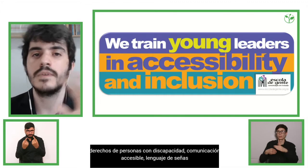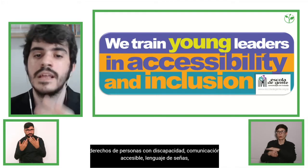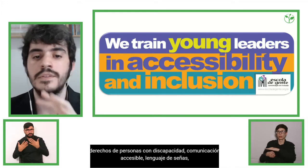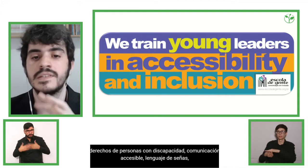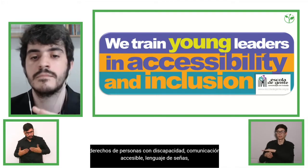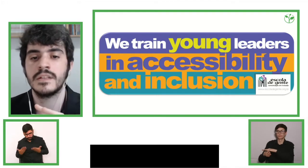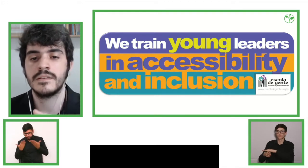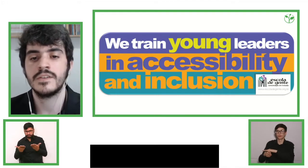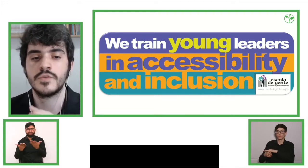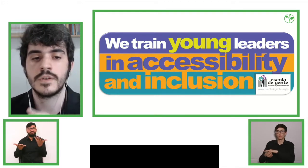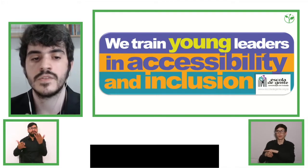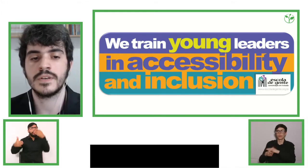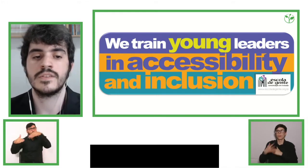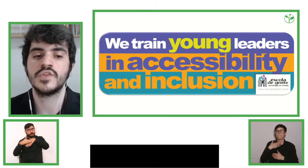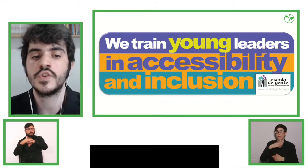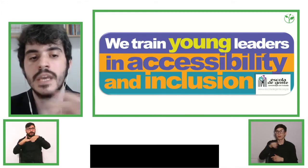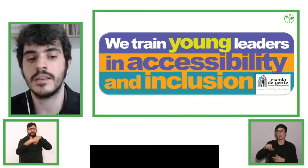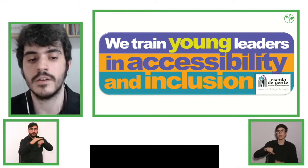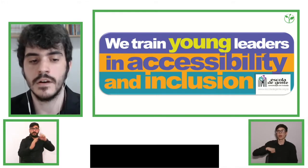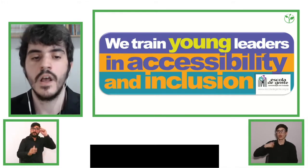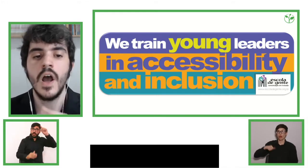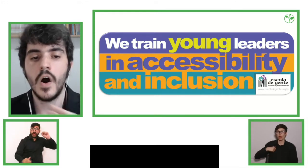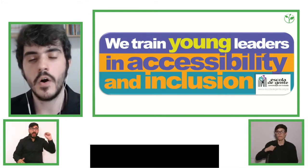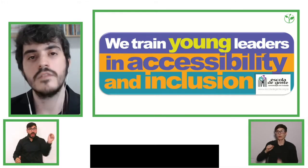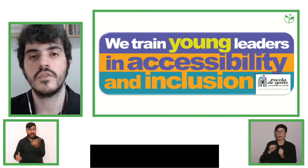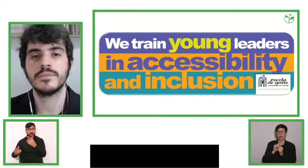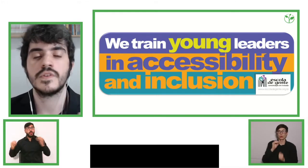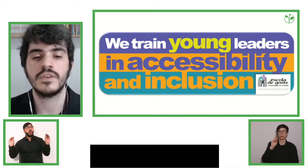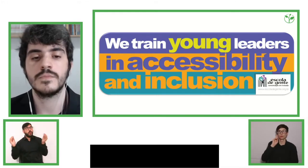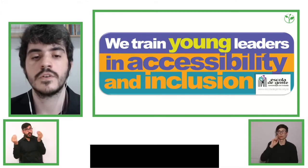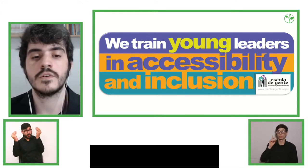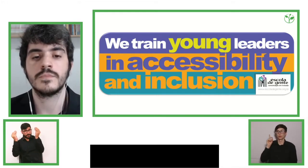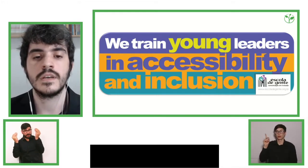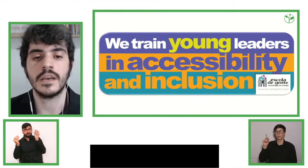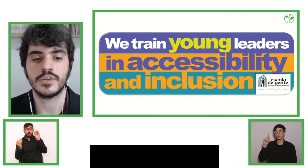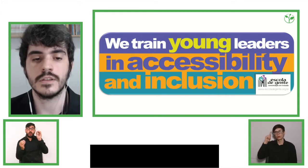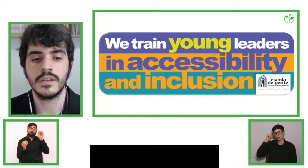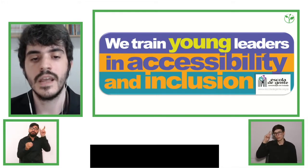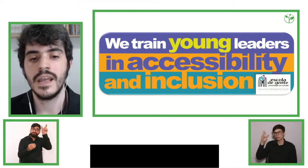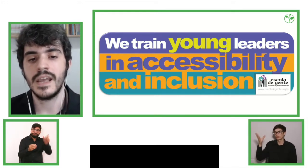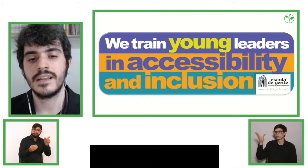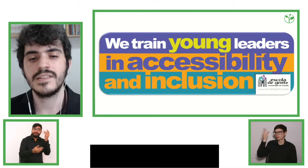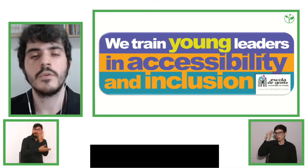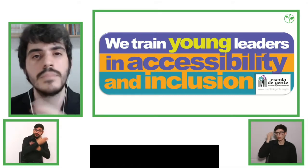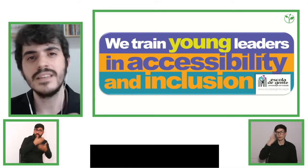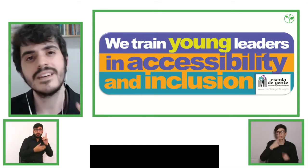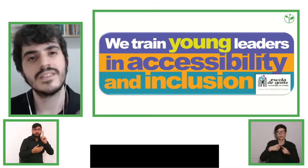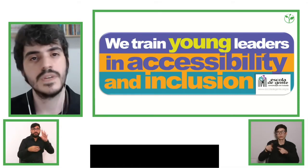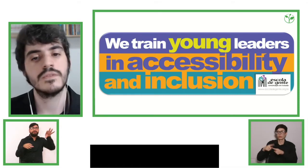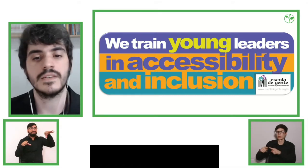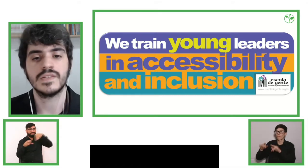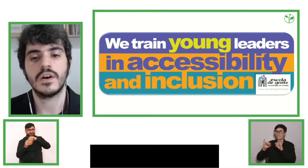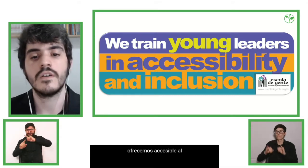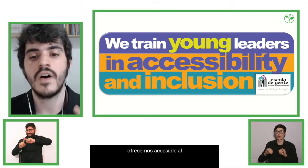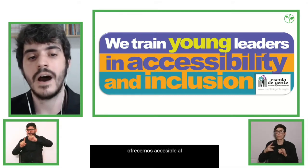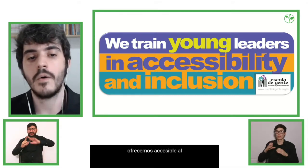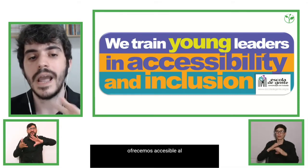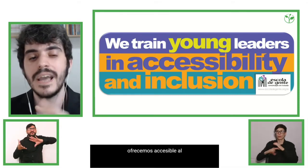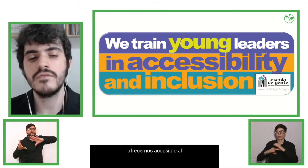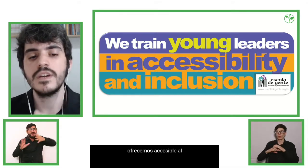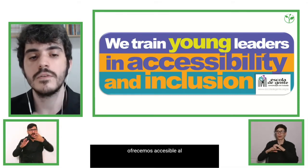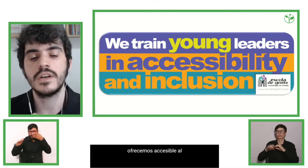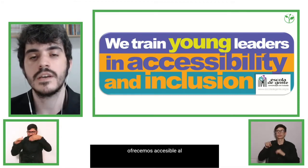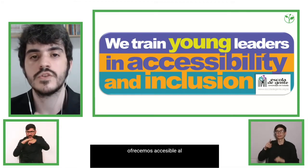accesibilidad para que jóvenes con o sin discapacidad experimenten todas las formas de comunicación juntos. Es una